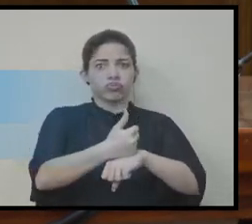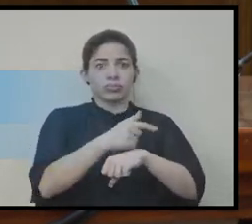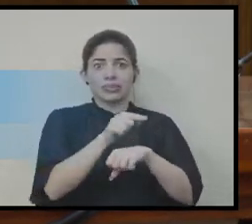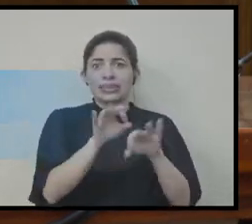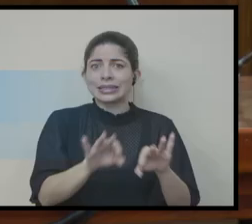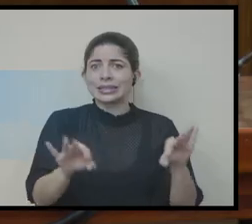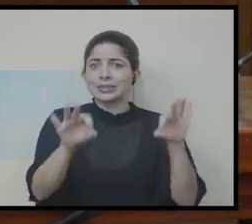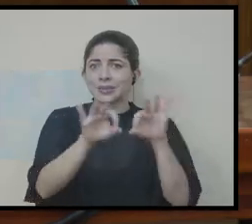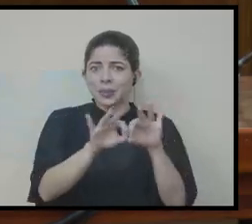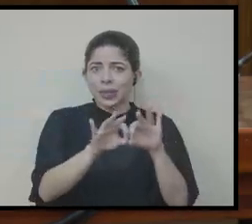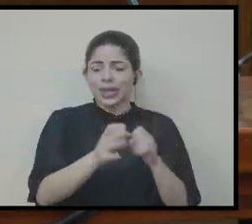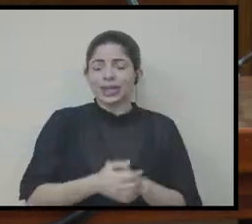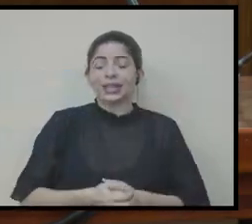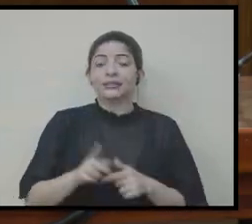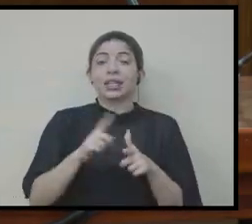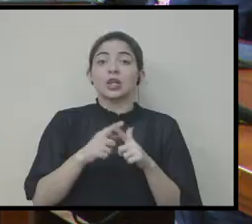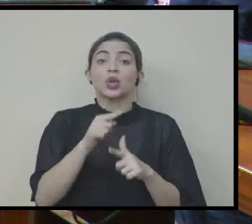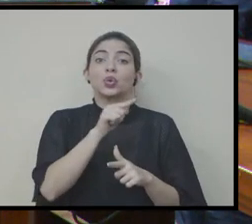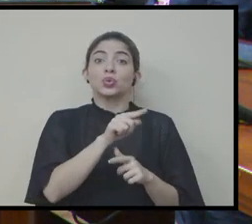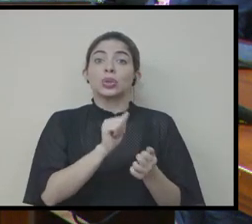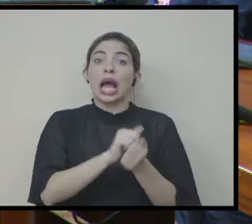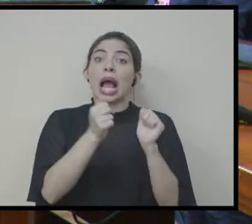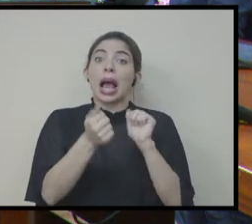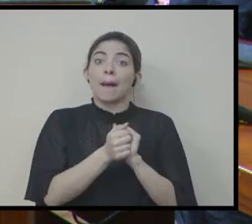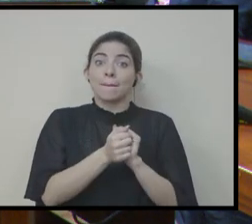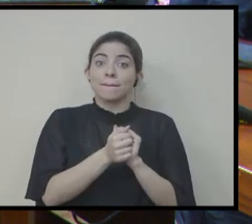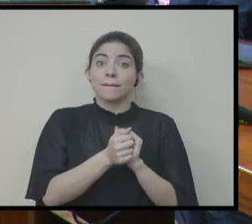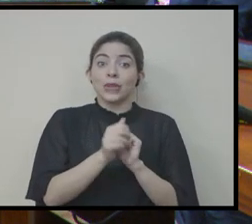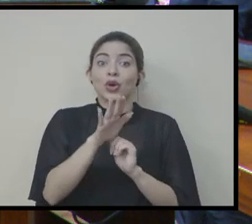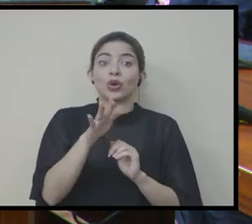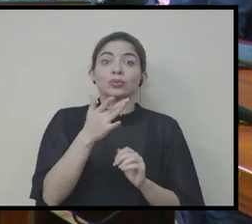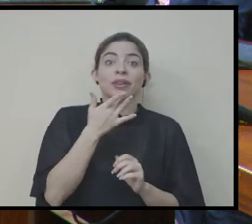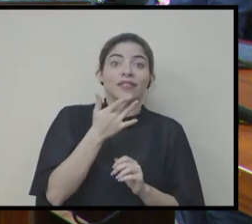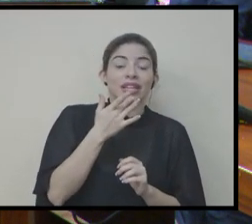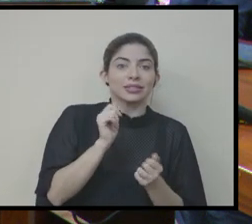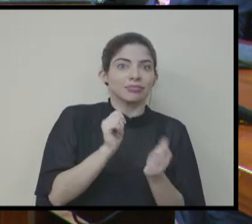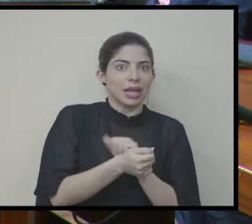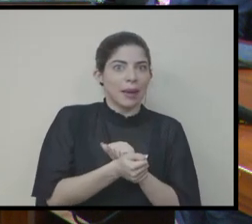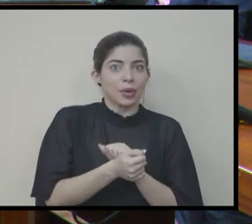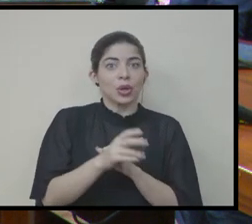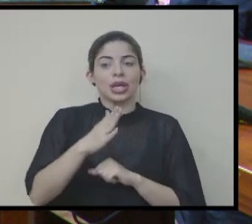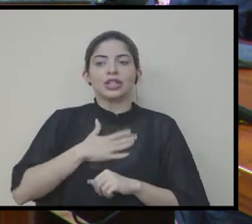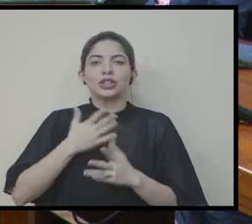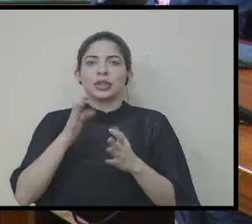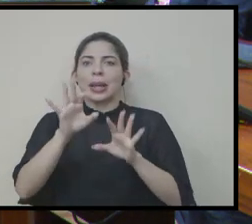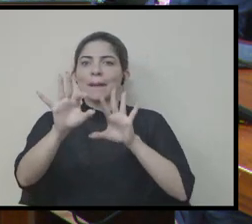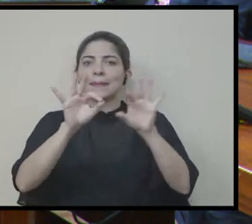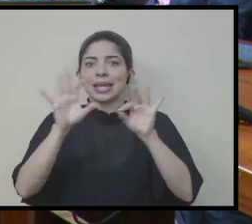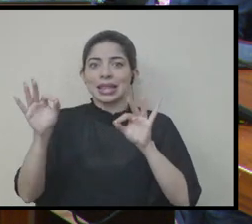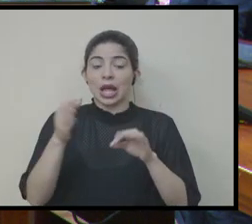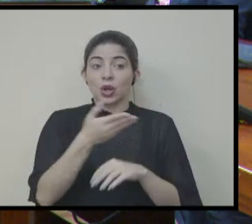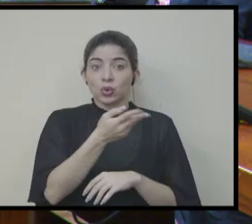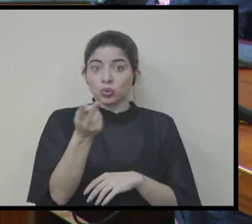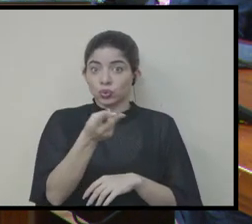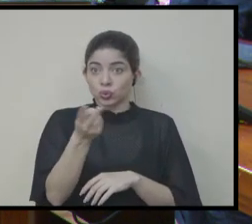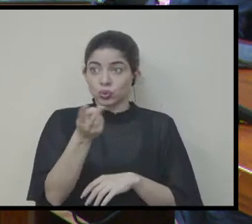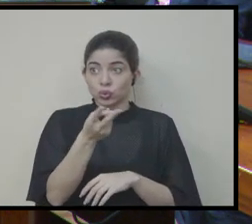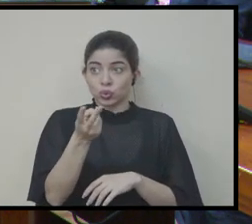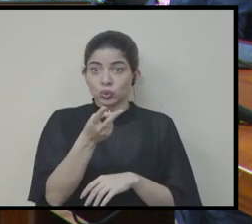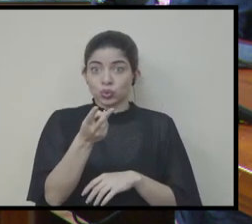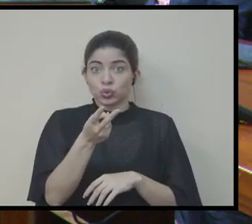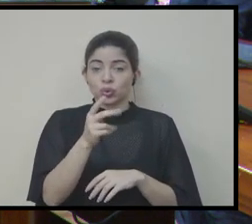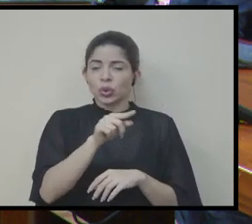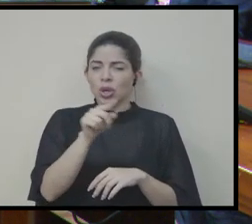es importantísimo. Entonces usted le cambió a ellos los gustos y las preferencias. Y yo quiero invitarlos a ustedes dos a